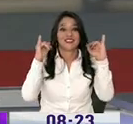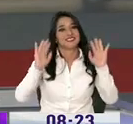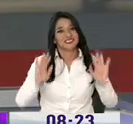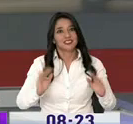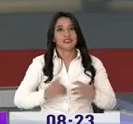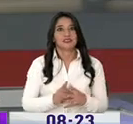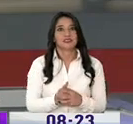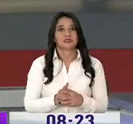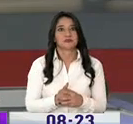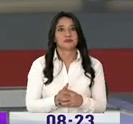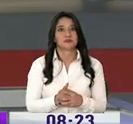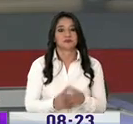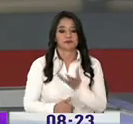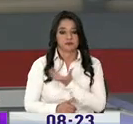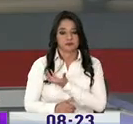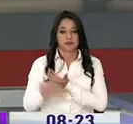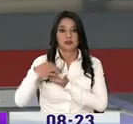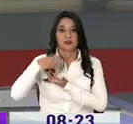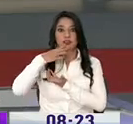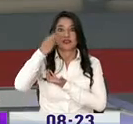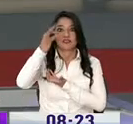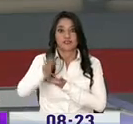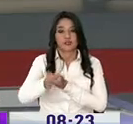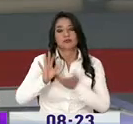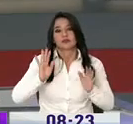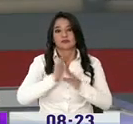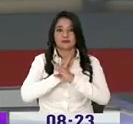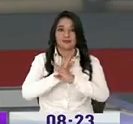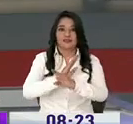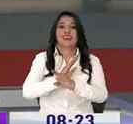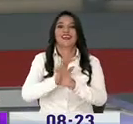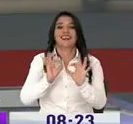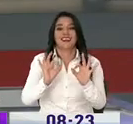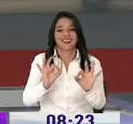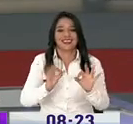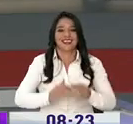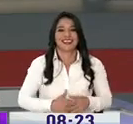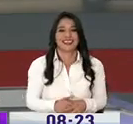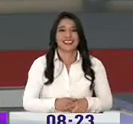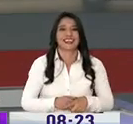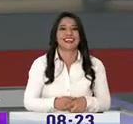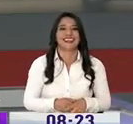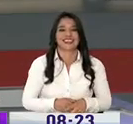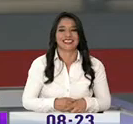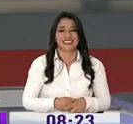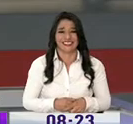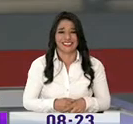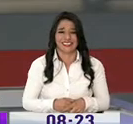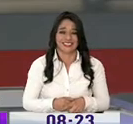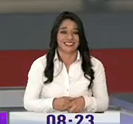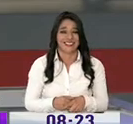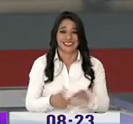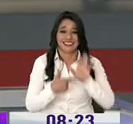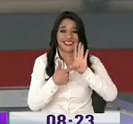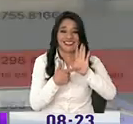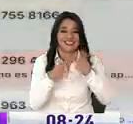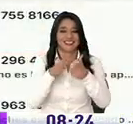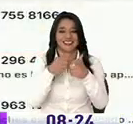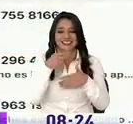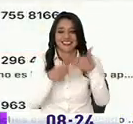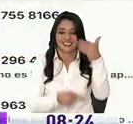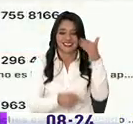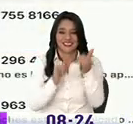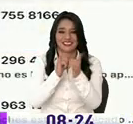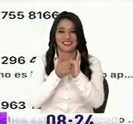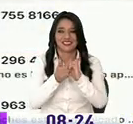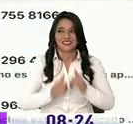esto del coronavirus uno está preparando. ¡Yep, yep! ¡Ah! Así. ¡Yep, yo! Así que ponga los dolores de cabeza que tienen los vecinos